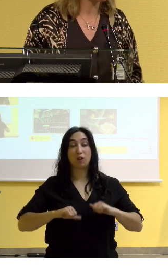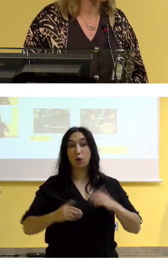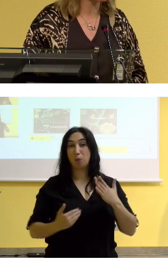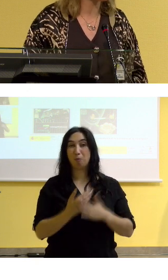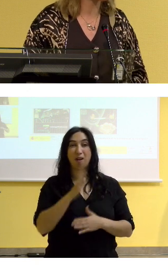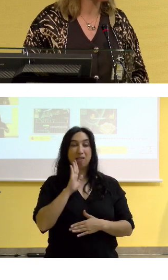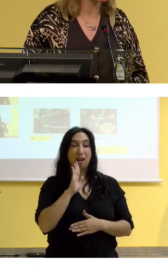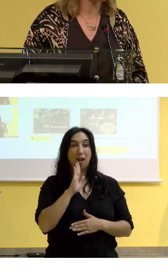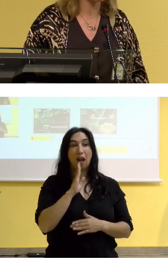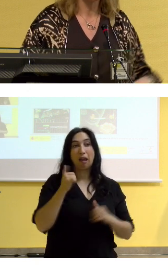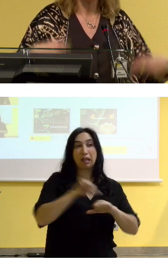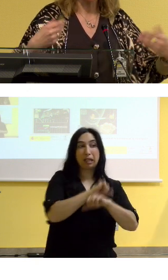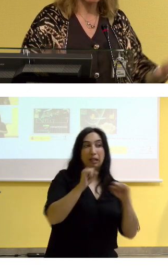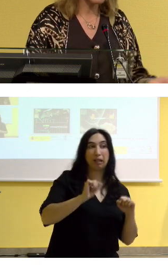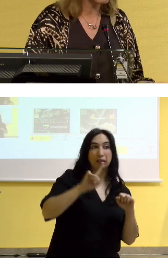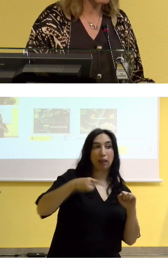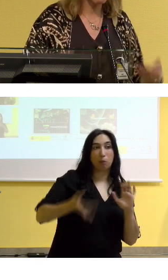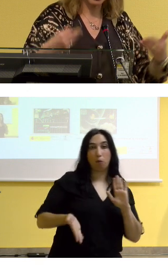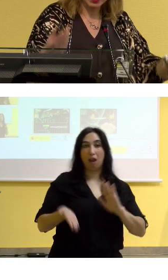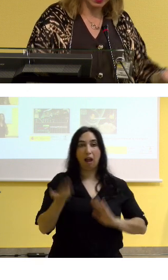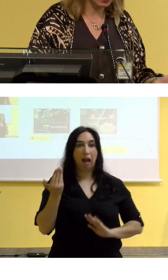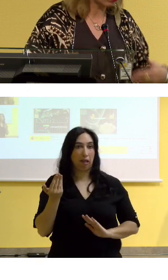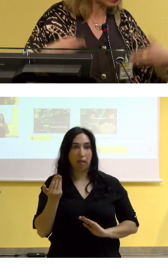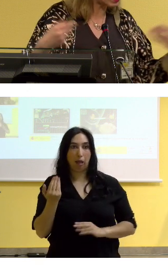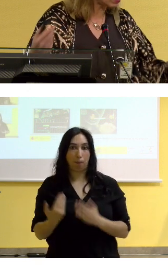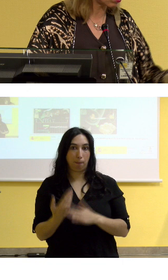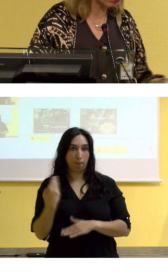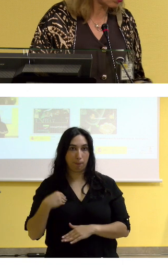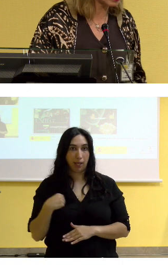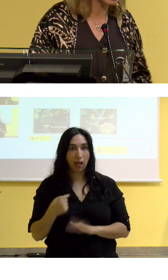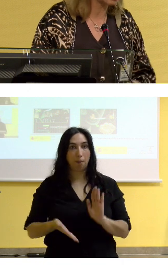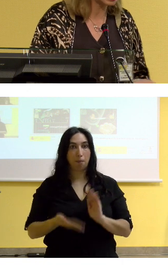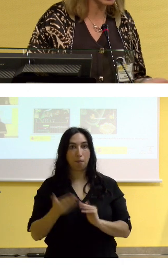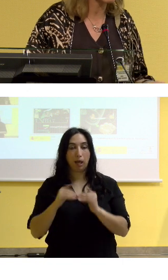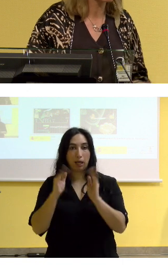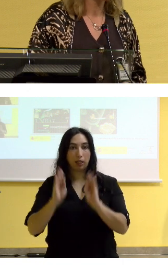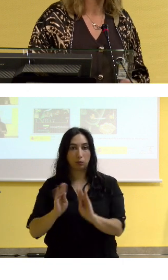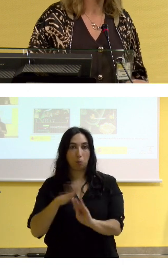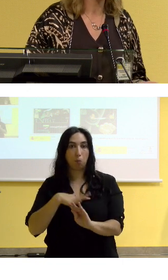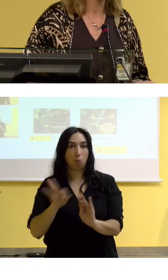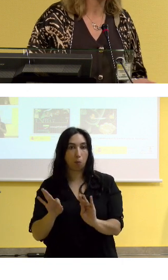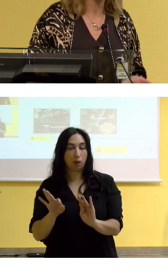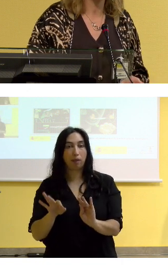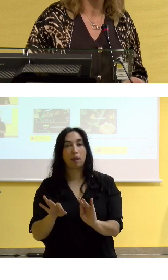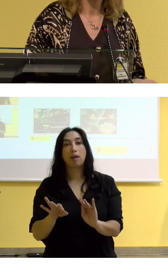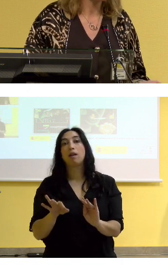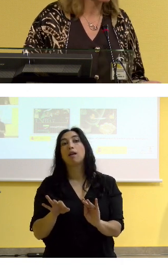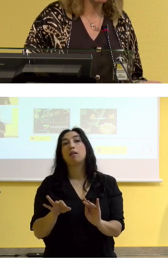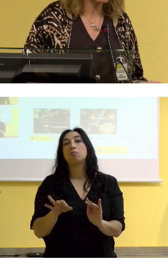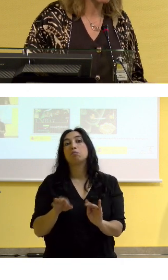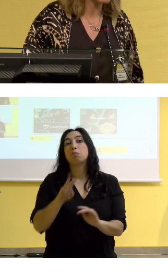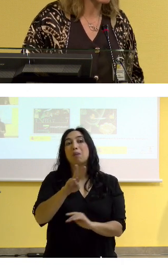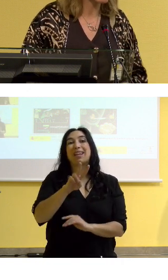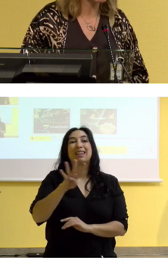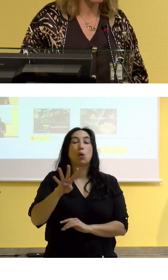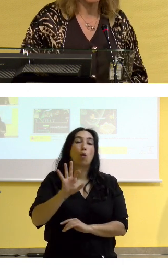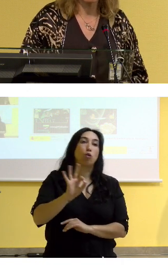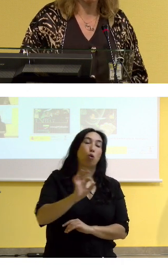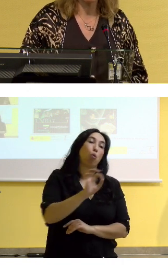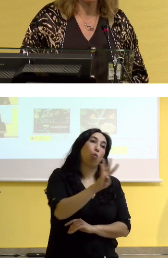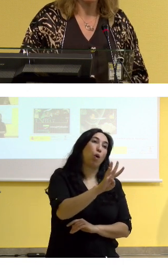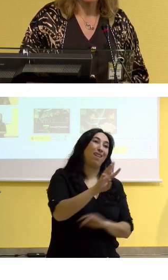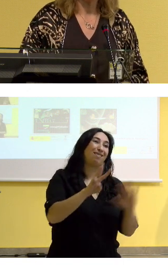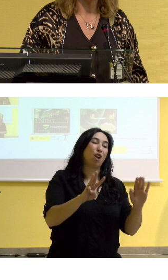al mediodía les damos el alta, las pacientes pueden retornar a sus lugares de origen, solo tienen que hacer 24 o 48 horas